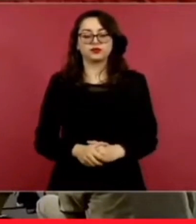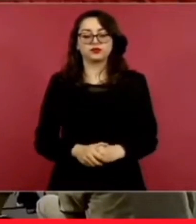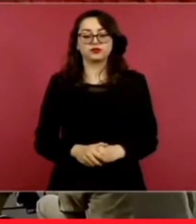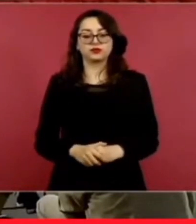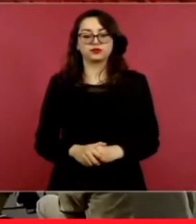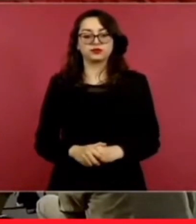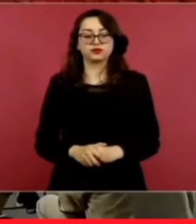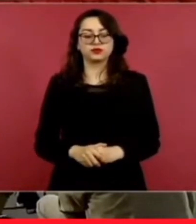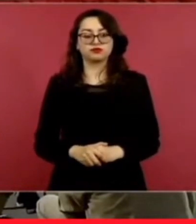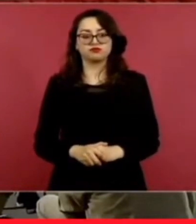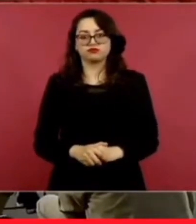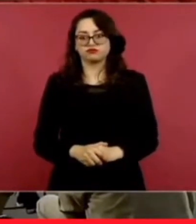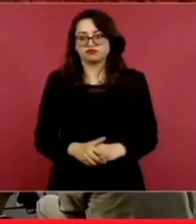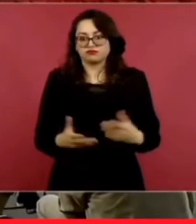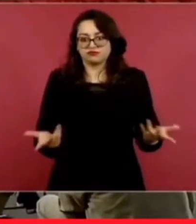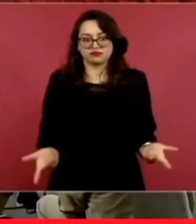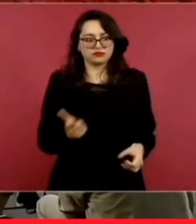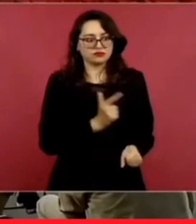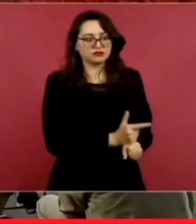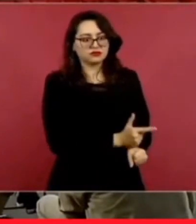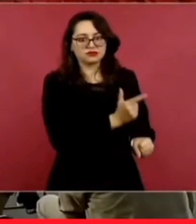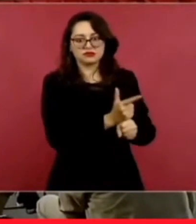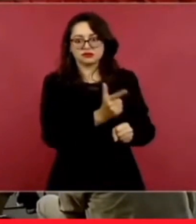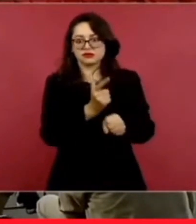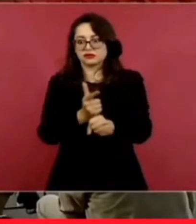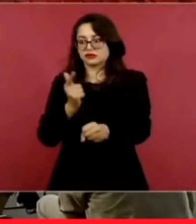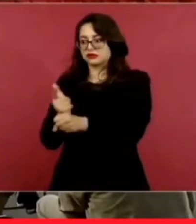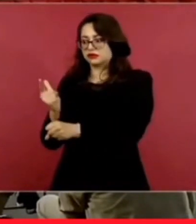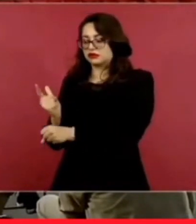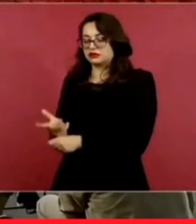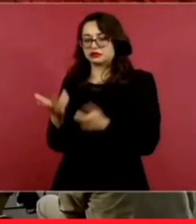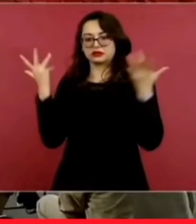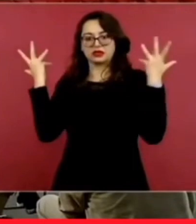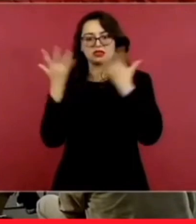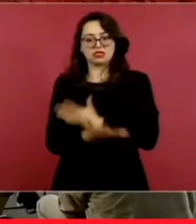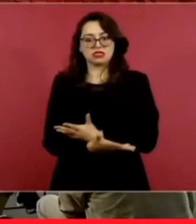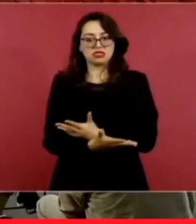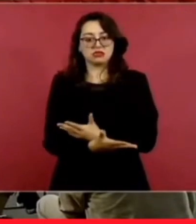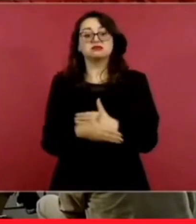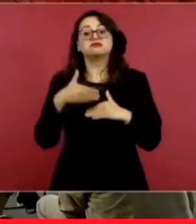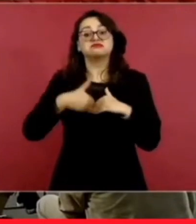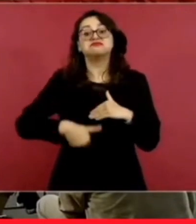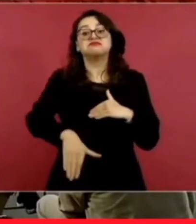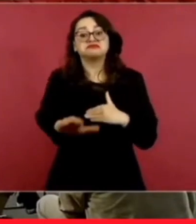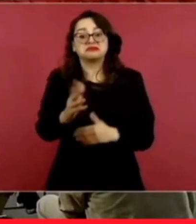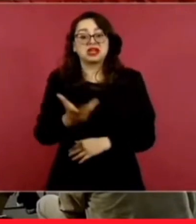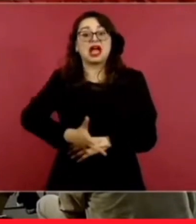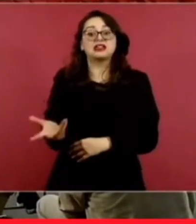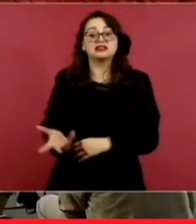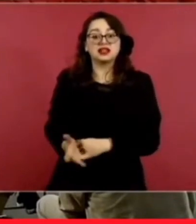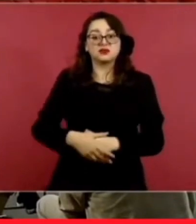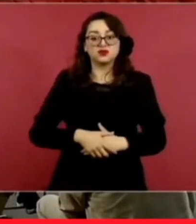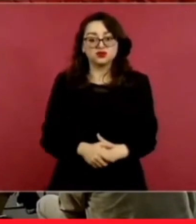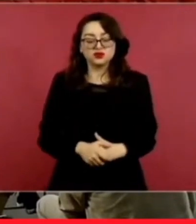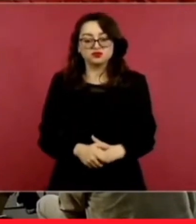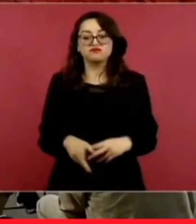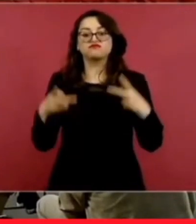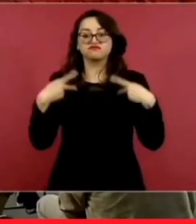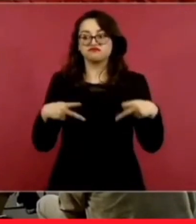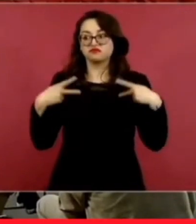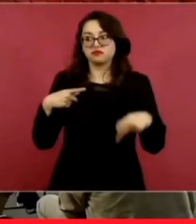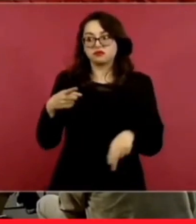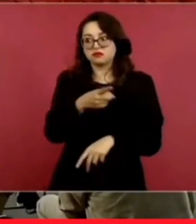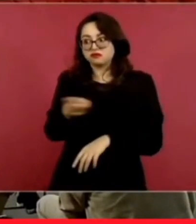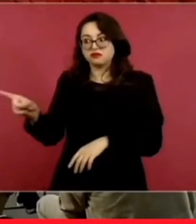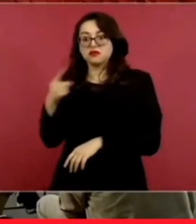¿Qué sigue después de hacer este dictamen diagnóstico ambiental y que lo que comenta la gente sí existe,